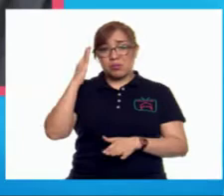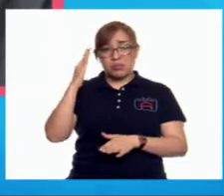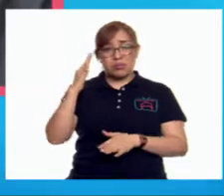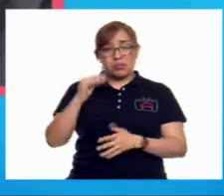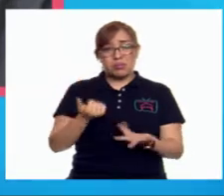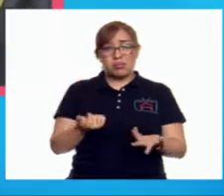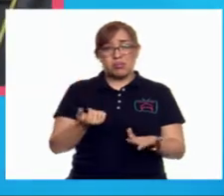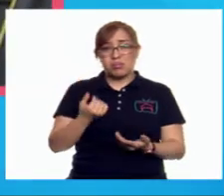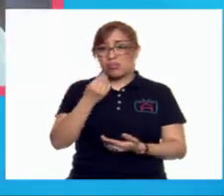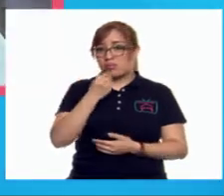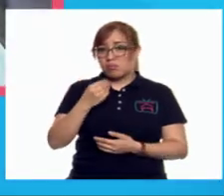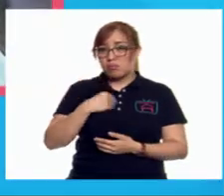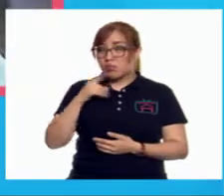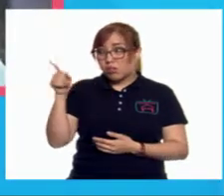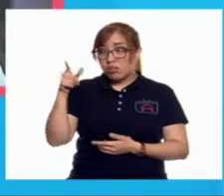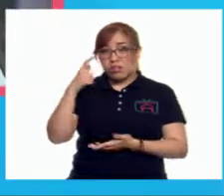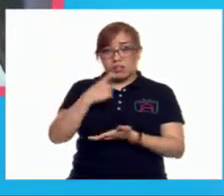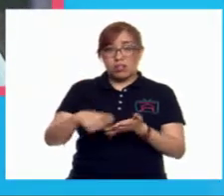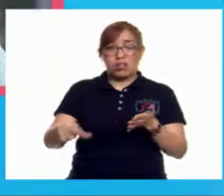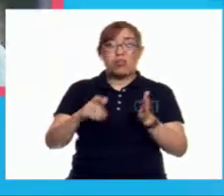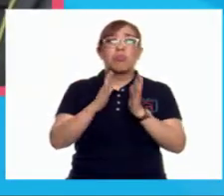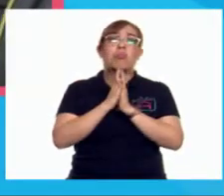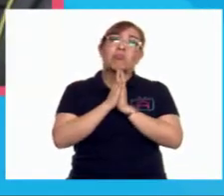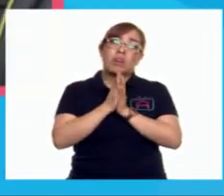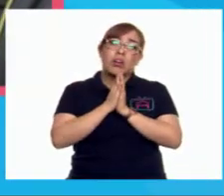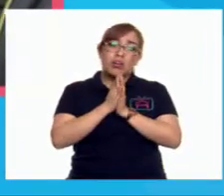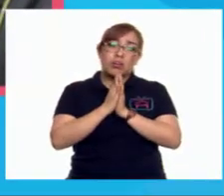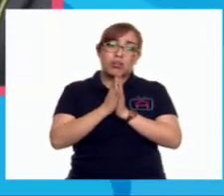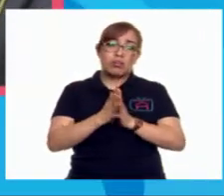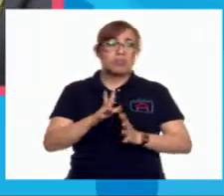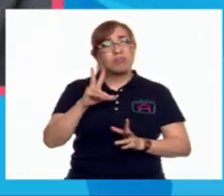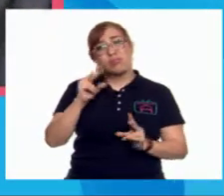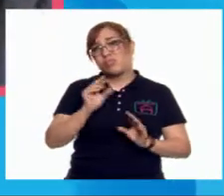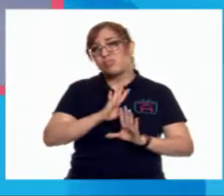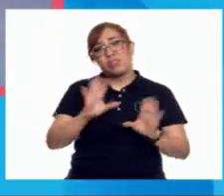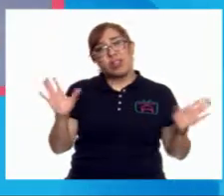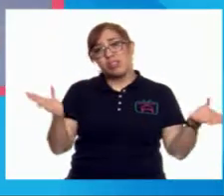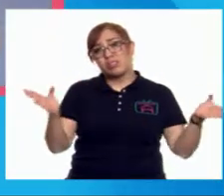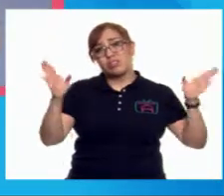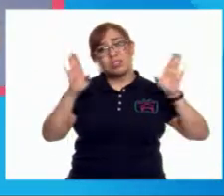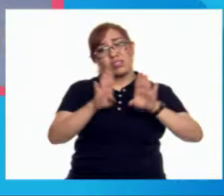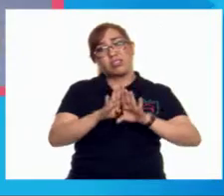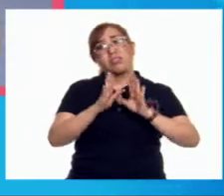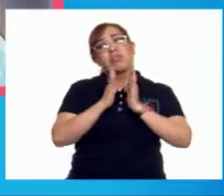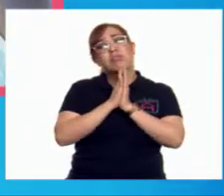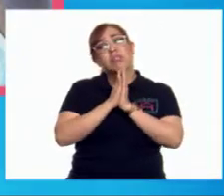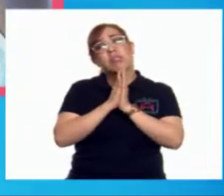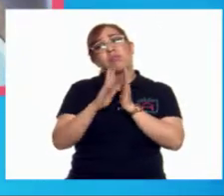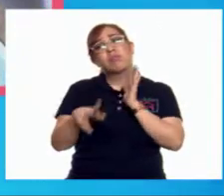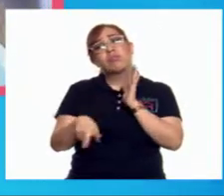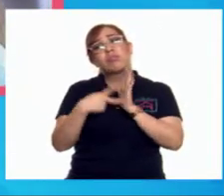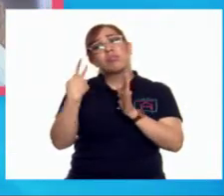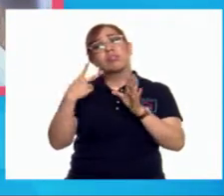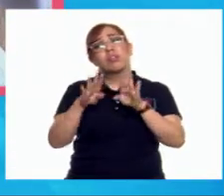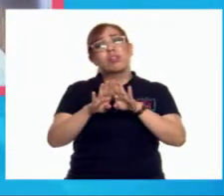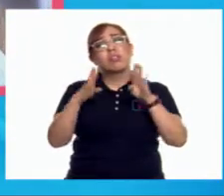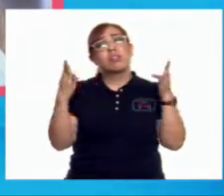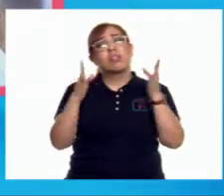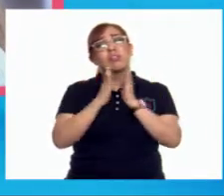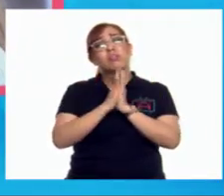la compre él y te la mande. ¡Ándele! No, hija, ya cerré, lo siento. Pero puede volver a ver. ¡Ándele,